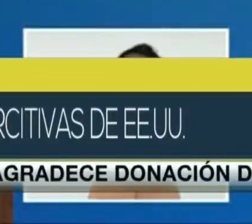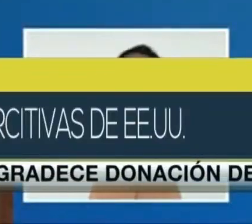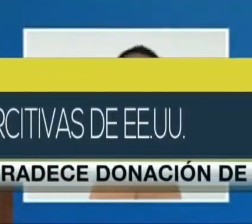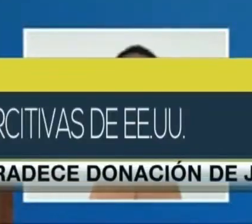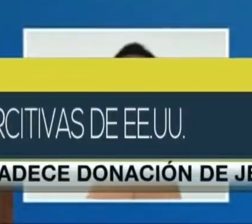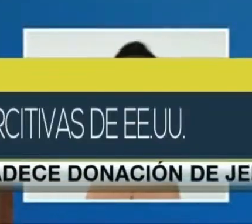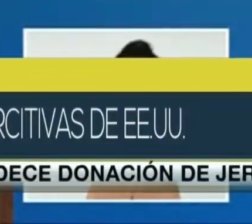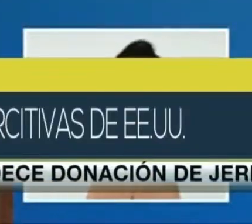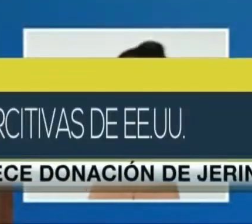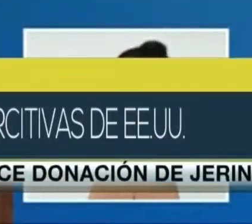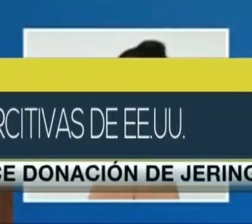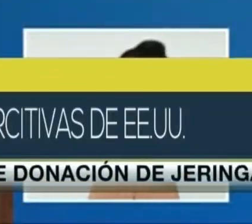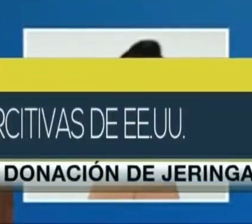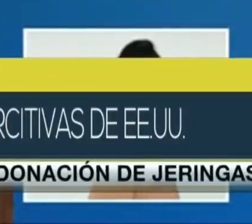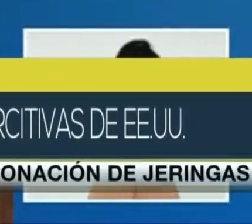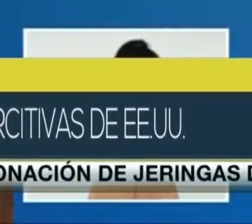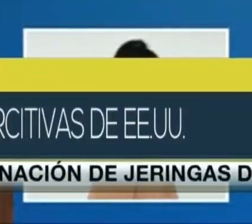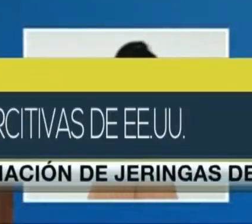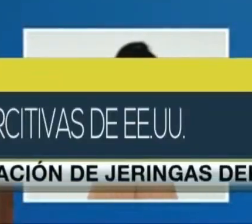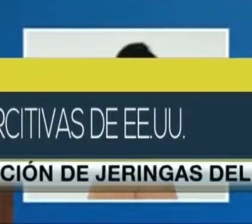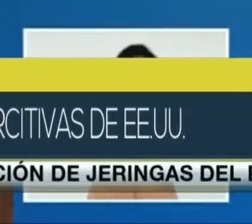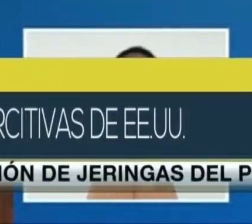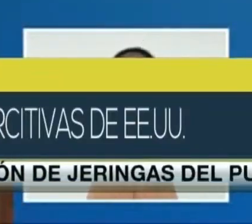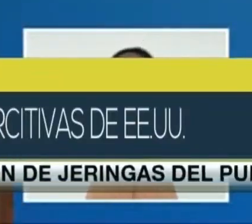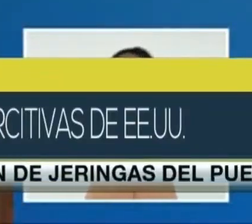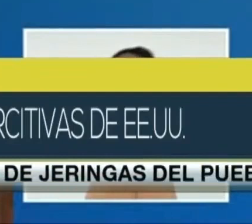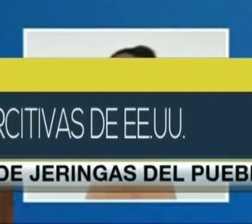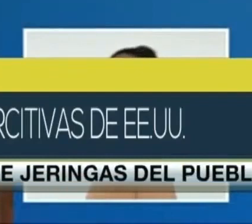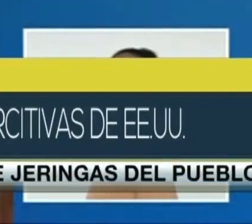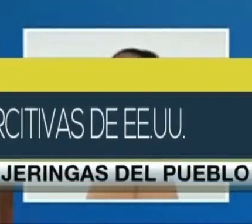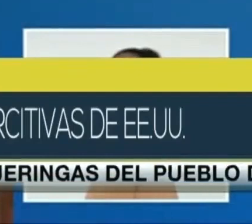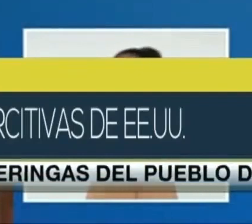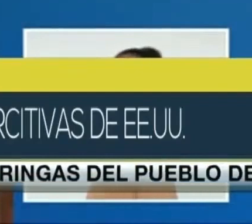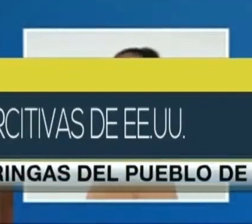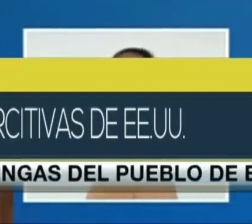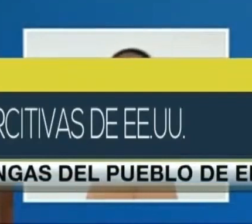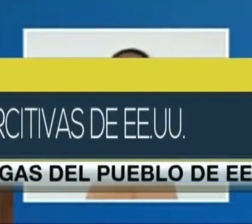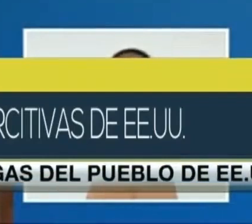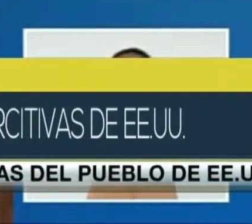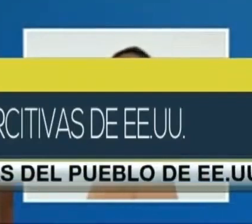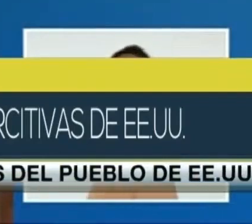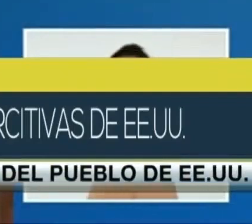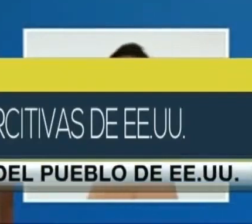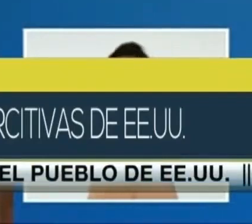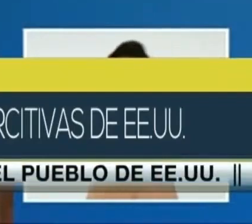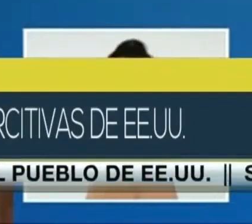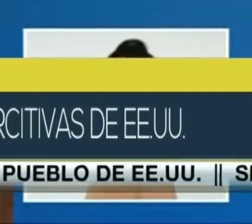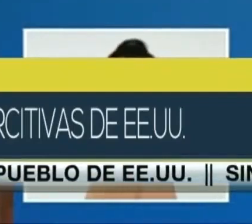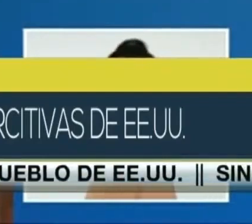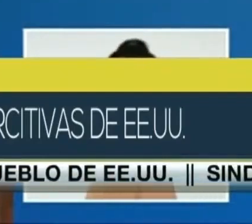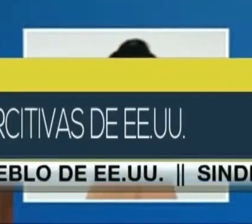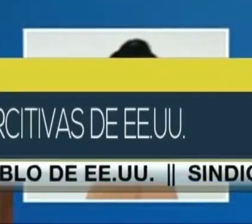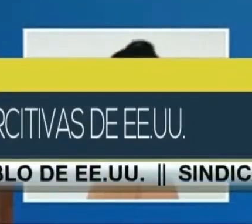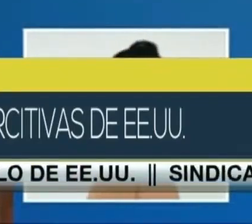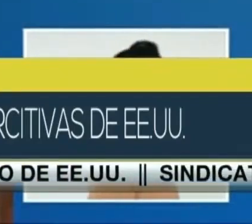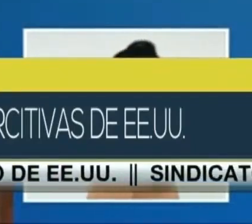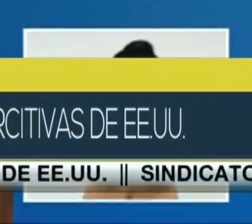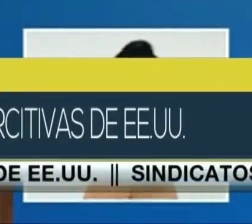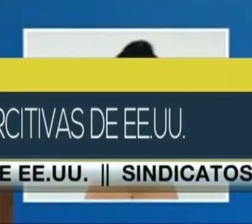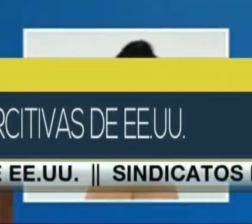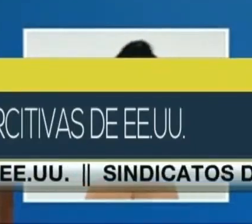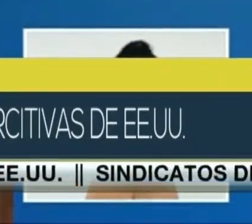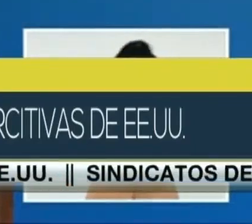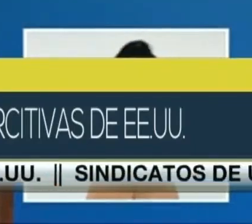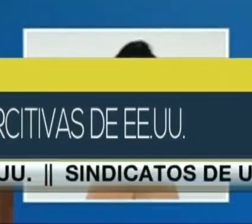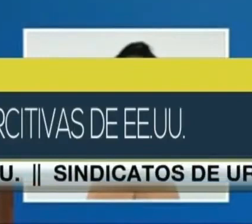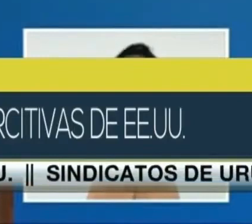económico provocan, sino cada una de las 243 medidas adicionales de bloqueo aplicadas por el